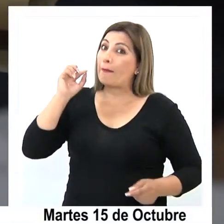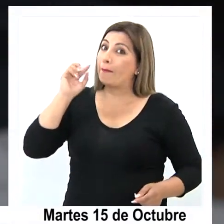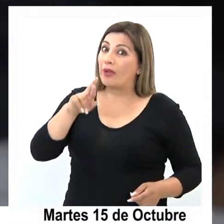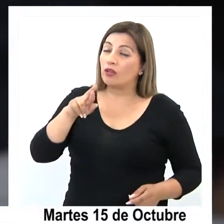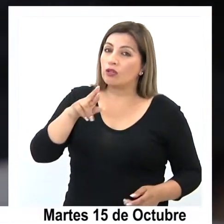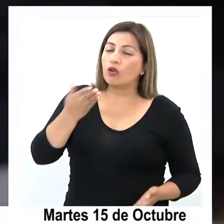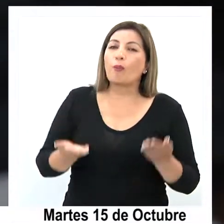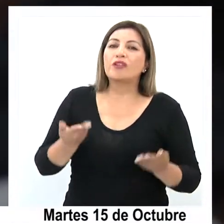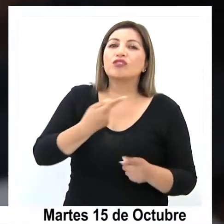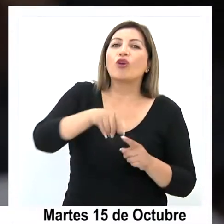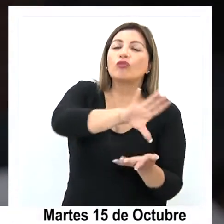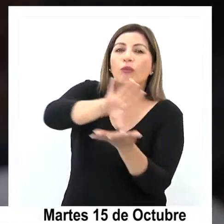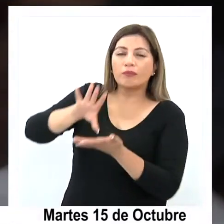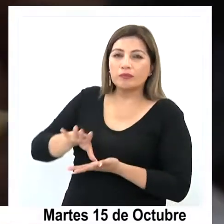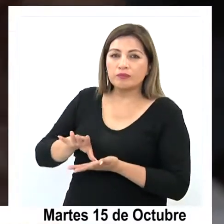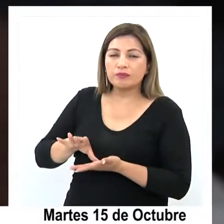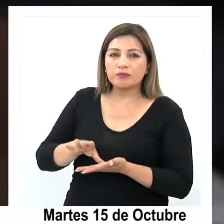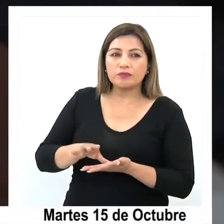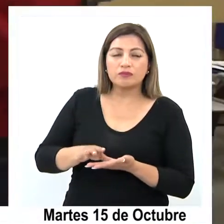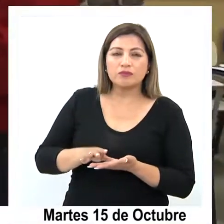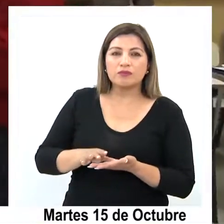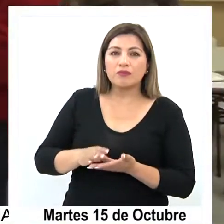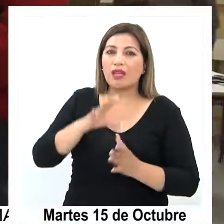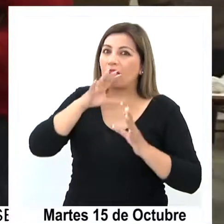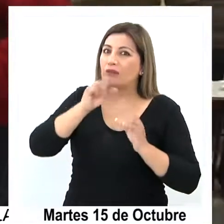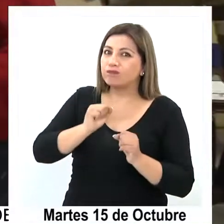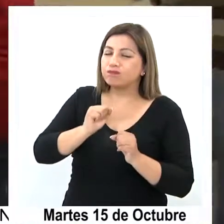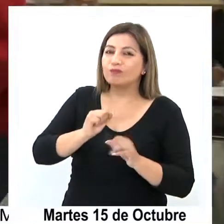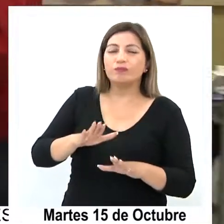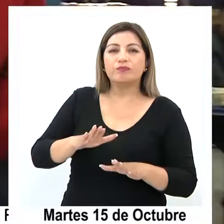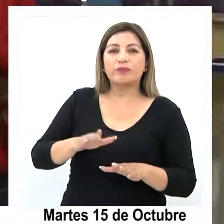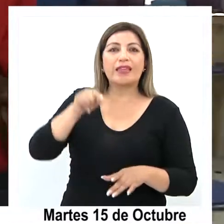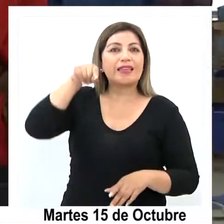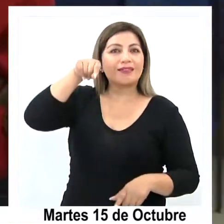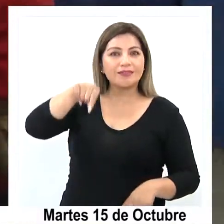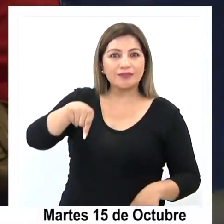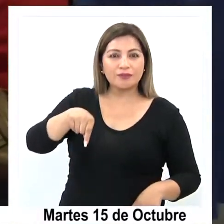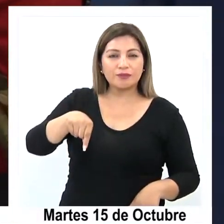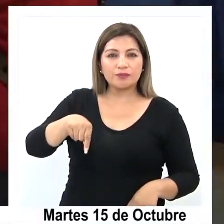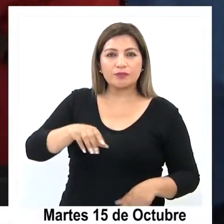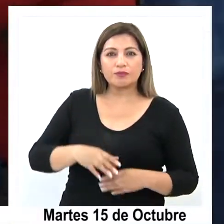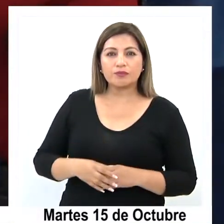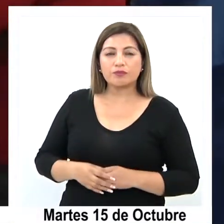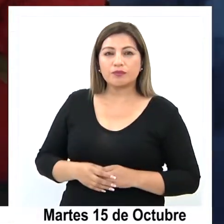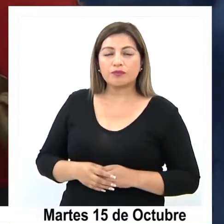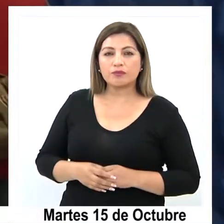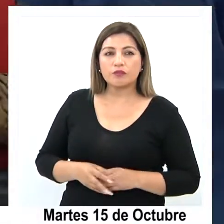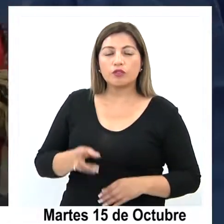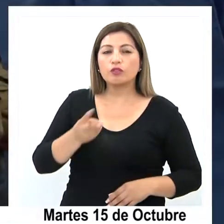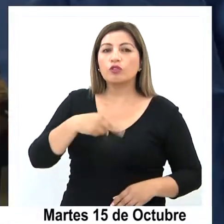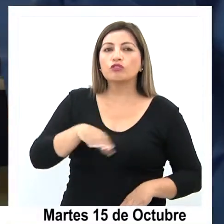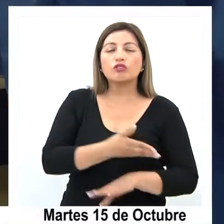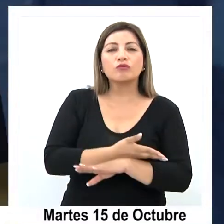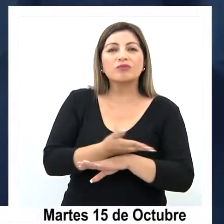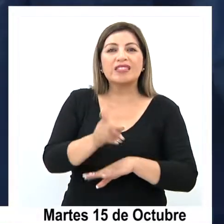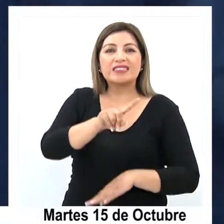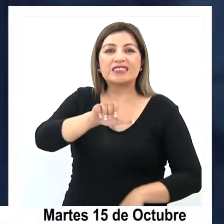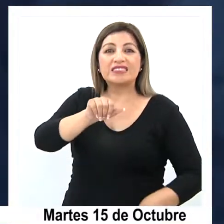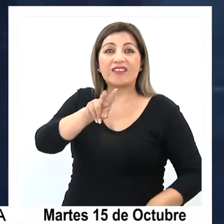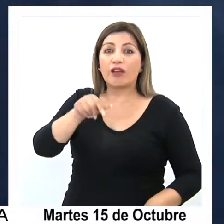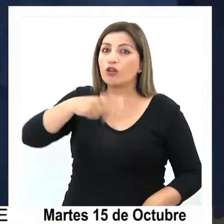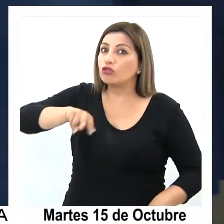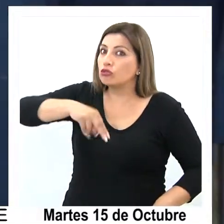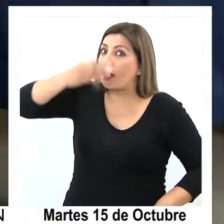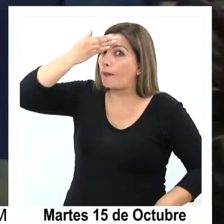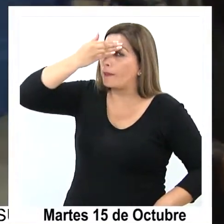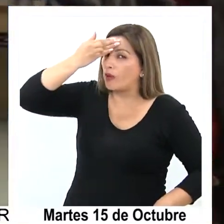comparamos con otros países, tenemos una tasa de abstencionismo más alta. Por lo tanto, es un fenómeno que a nosotros como servicio electoral nos preocupa.